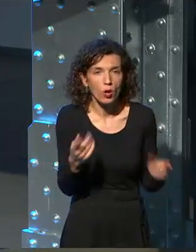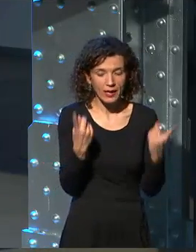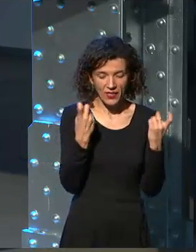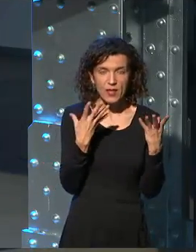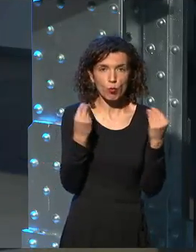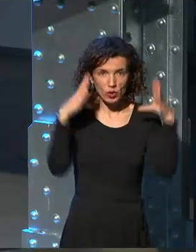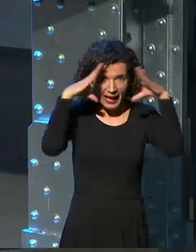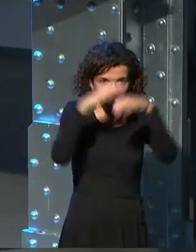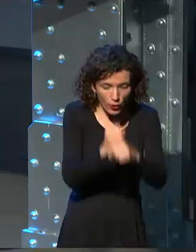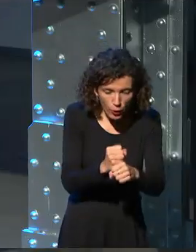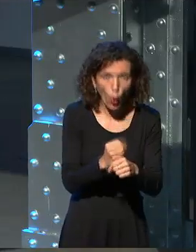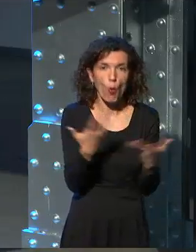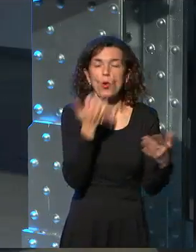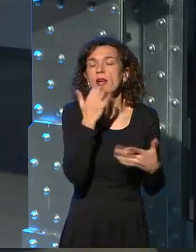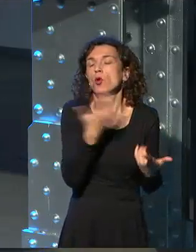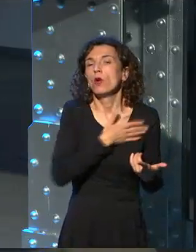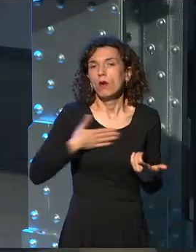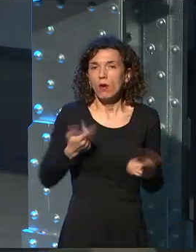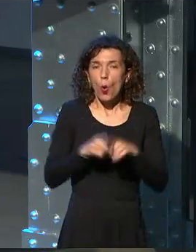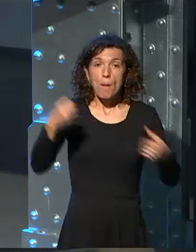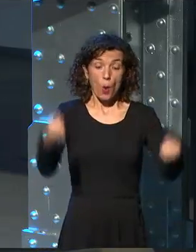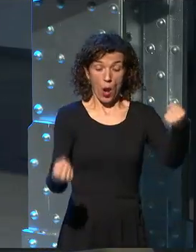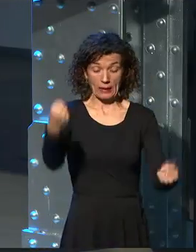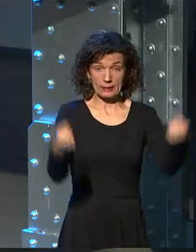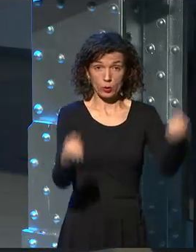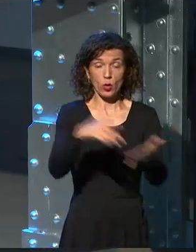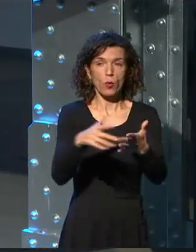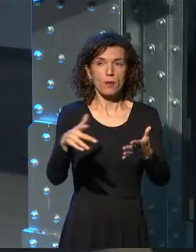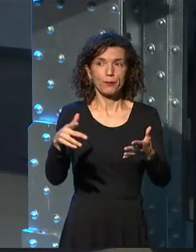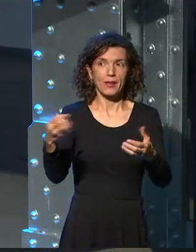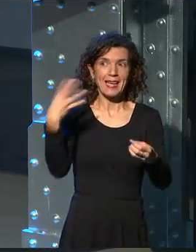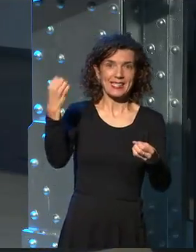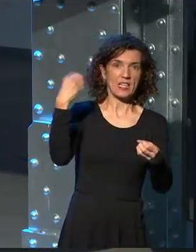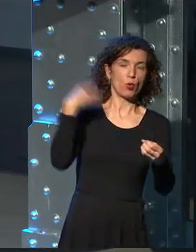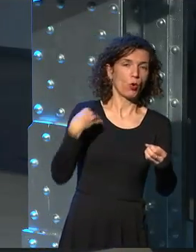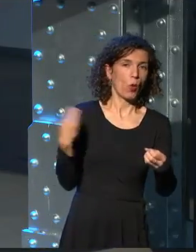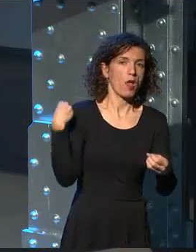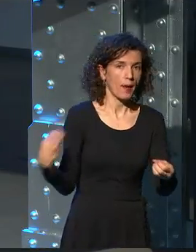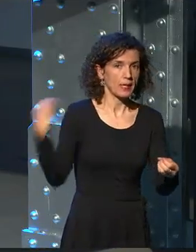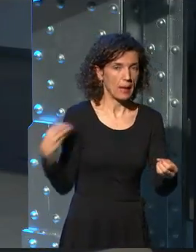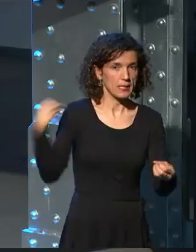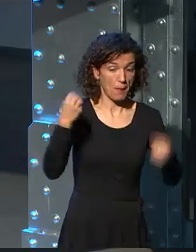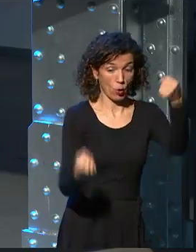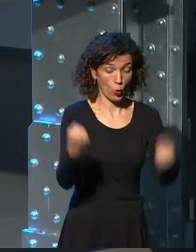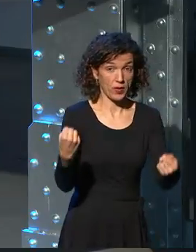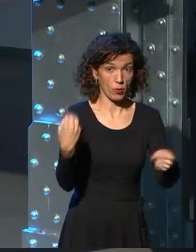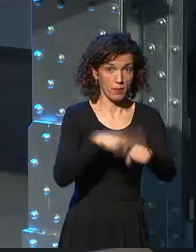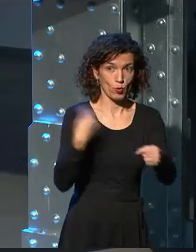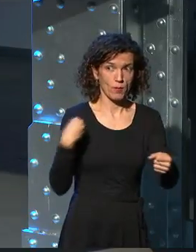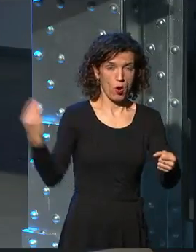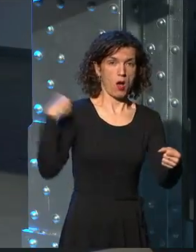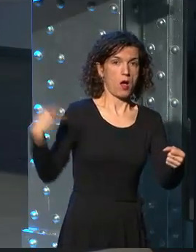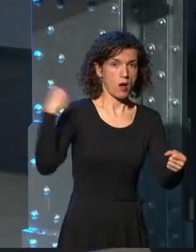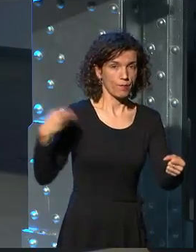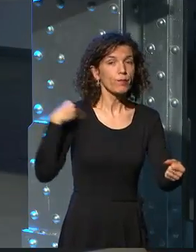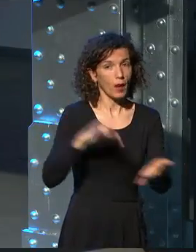requerir nuestra atención o que, por ejemplo, si estamos al volante y pueda haber un estímulo que requiera nuestra atención en ese instante, entonces